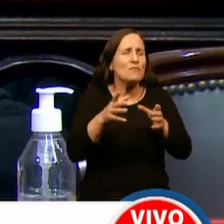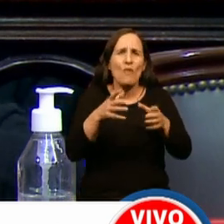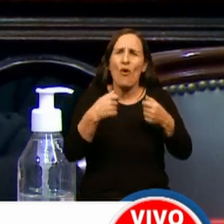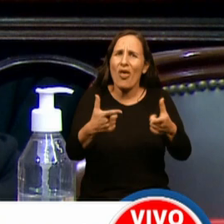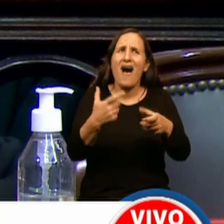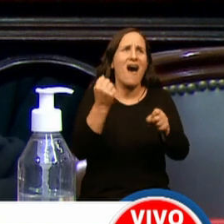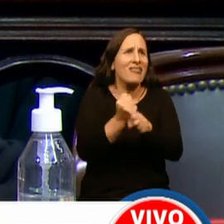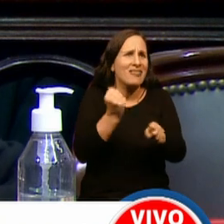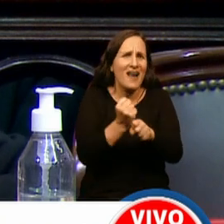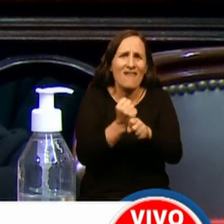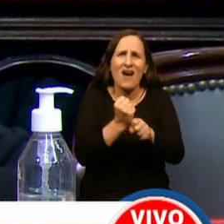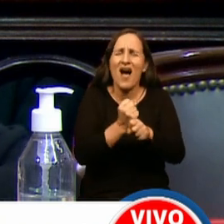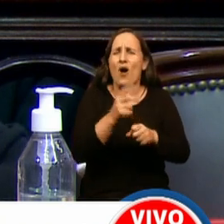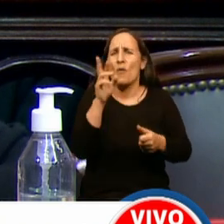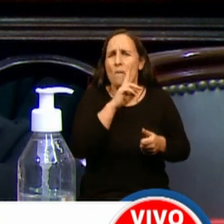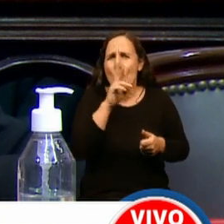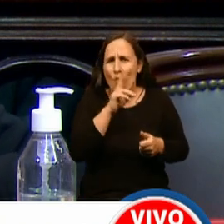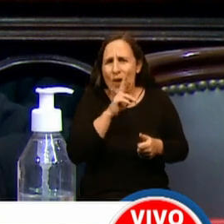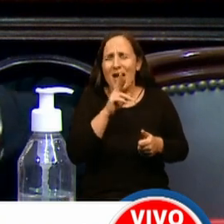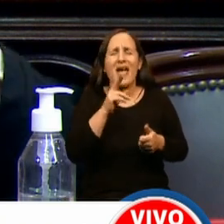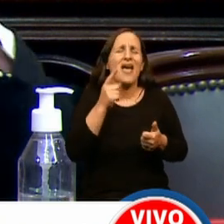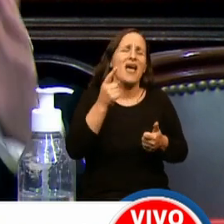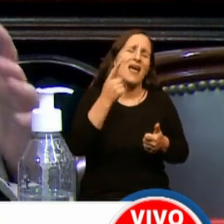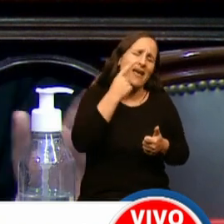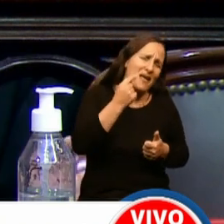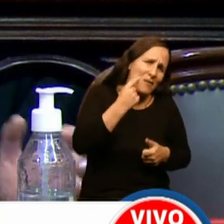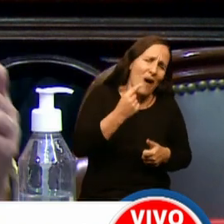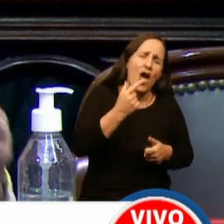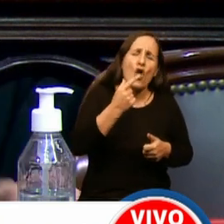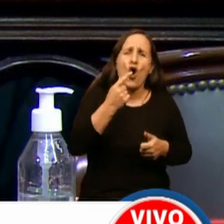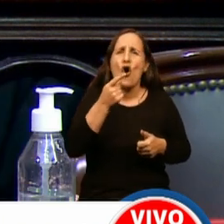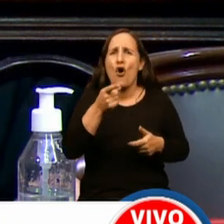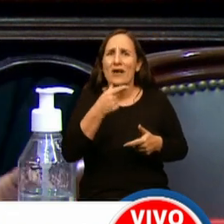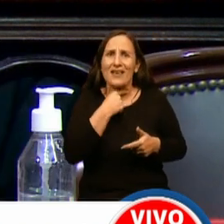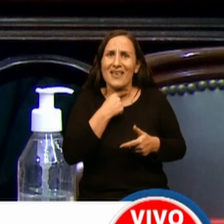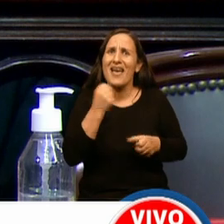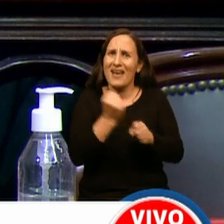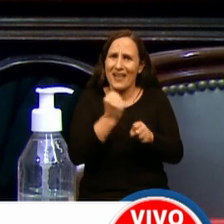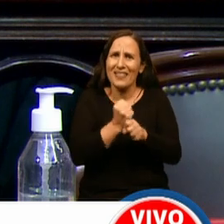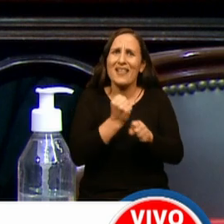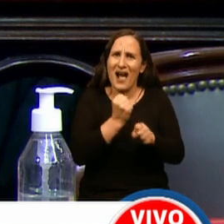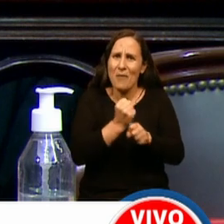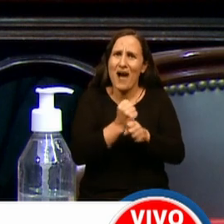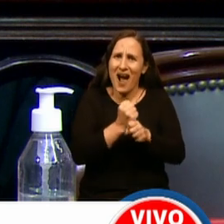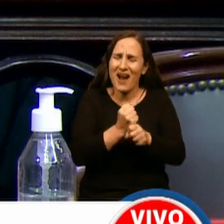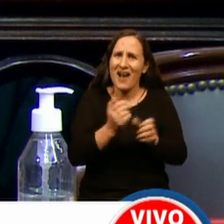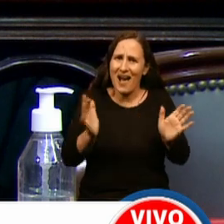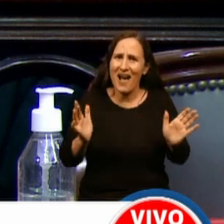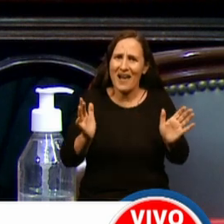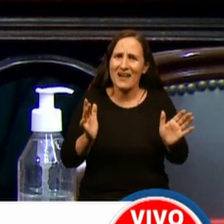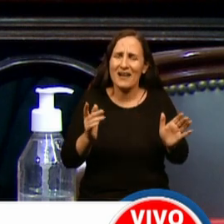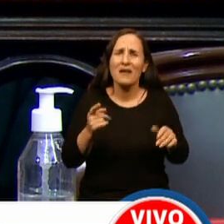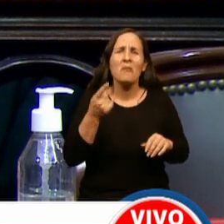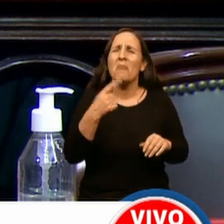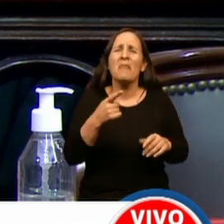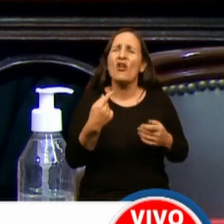de muchas mujeres y de muchos varones y de muchos que quieren trabajar en estos espacios lo